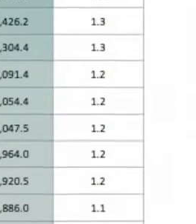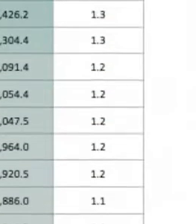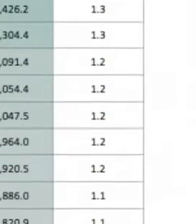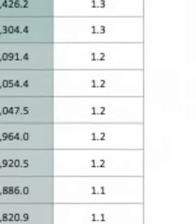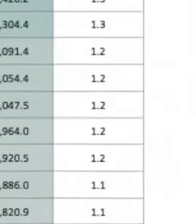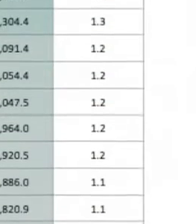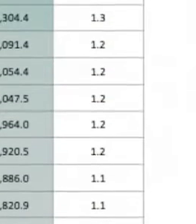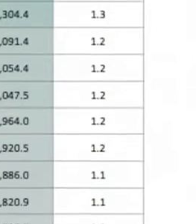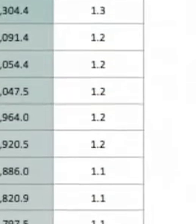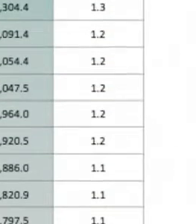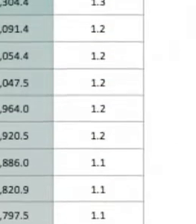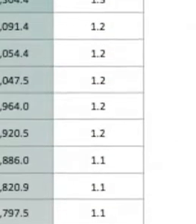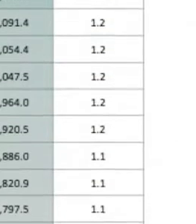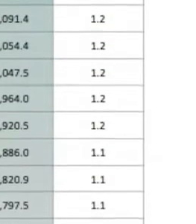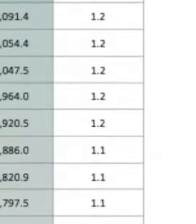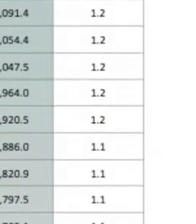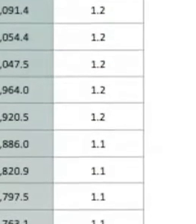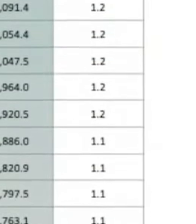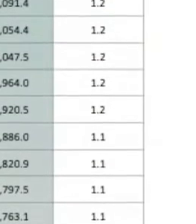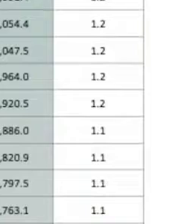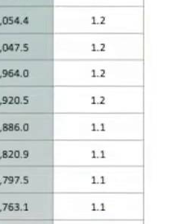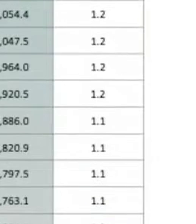2.538 fallecidos